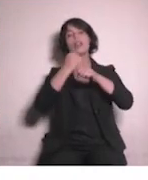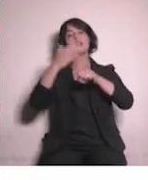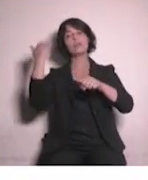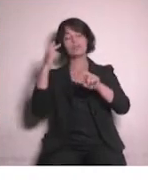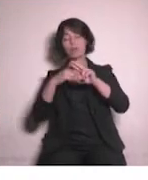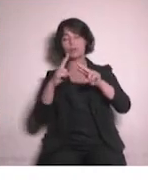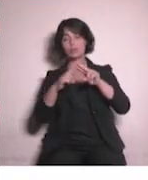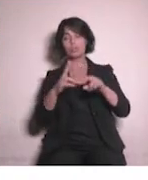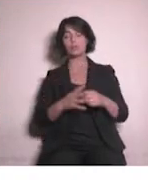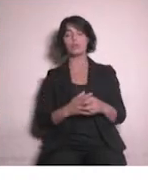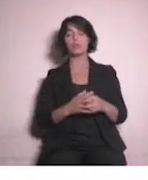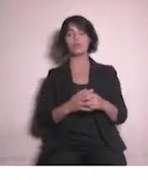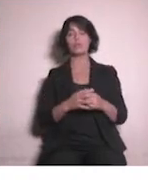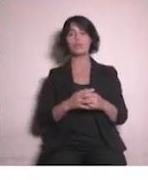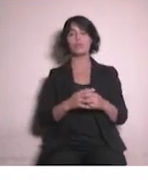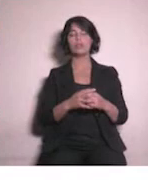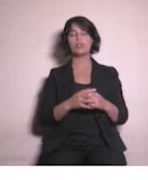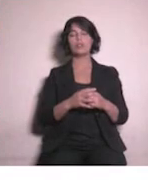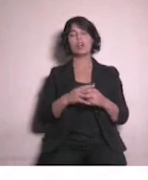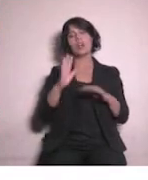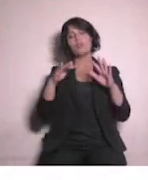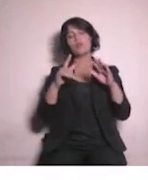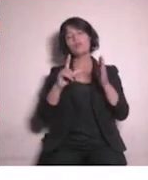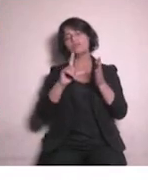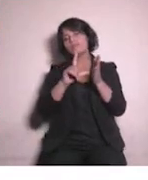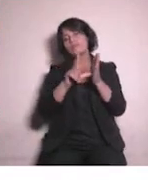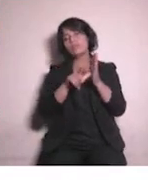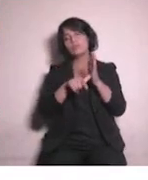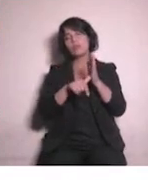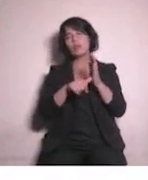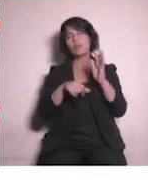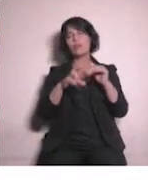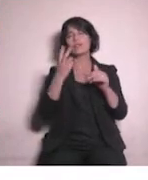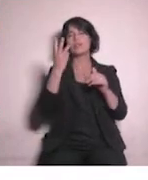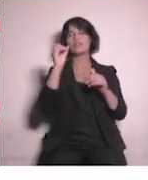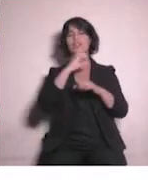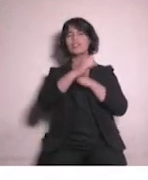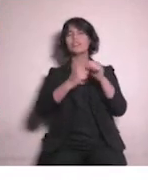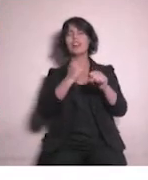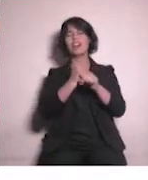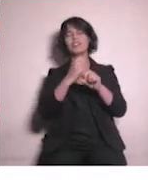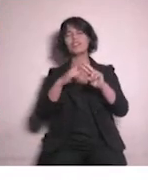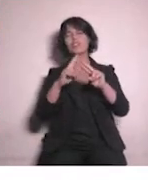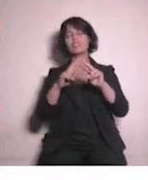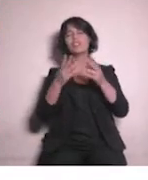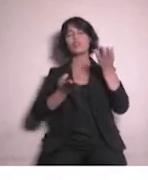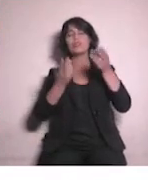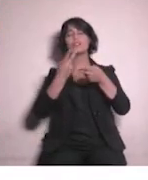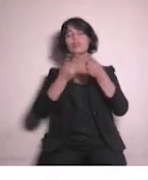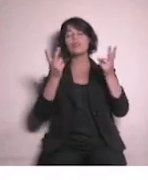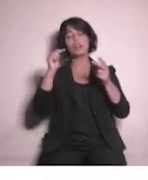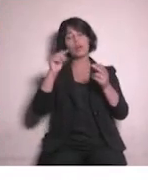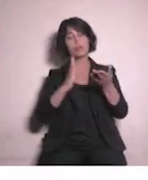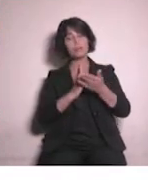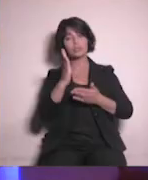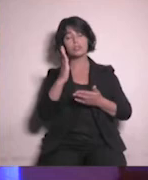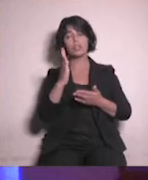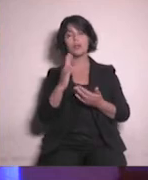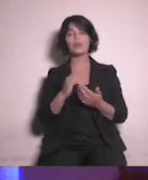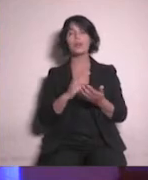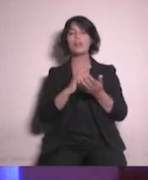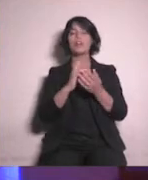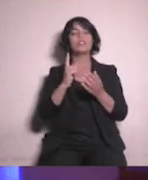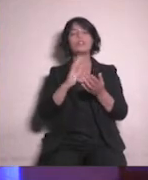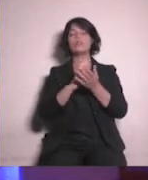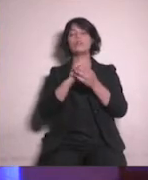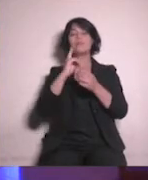hicimos esta primera. Tal vez nos demoramos más de 30 años en hacerlo, pero ya partimos. Viene todos los